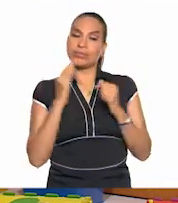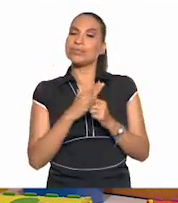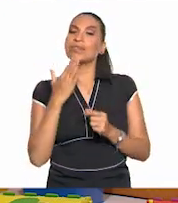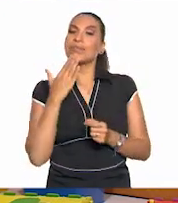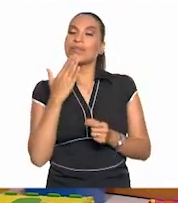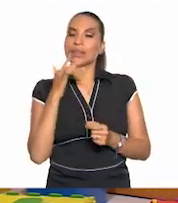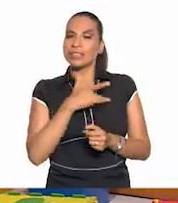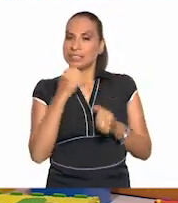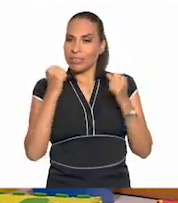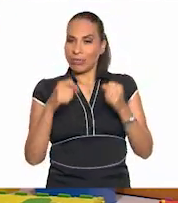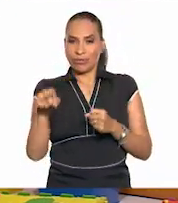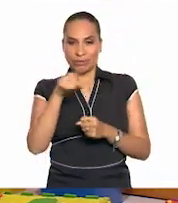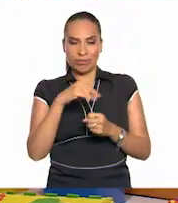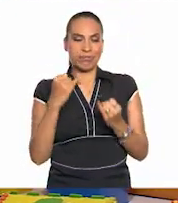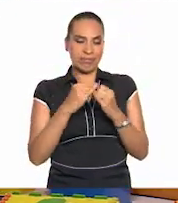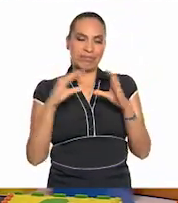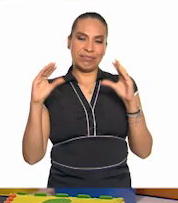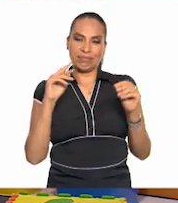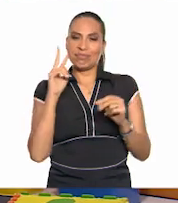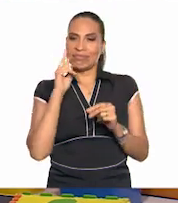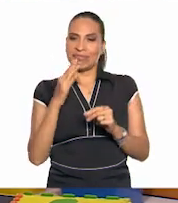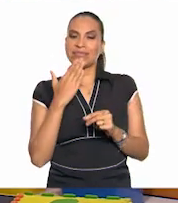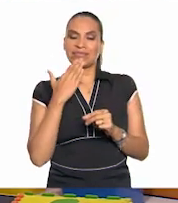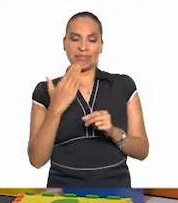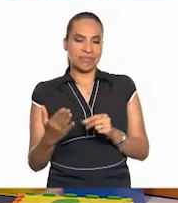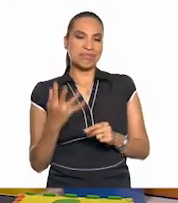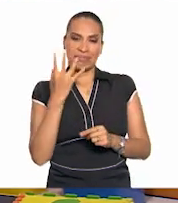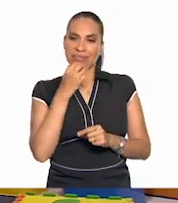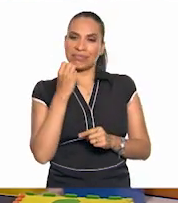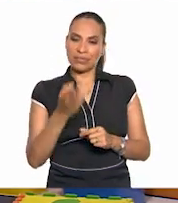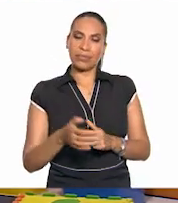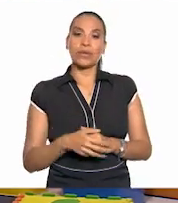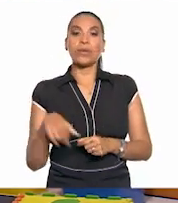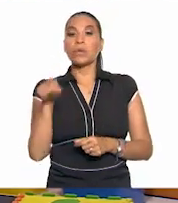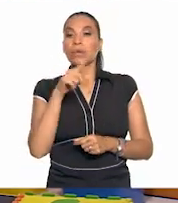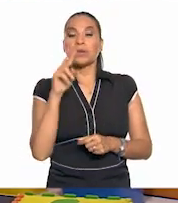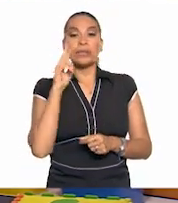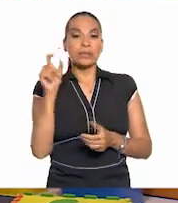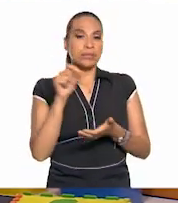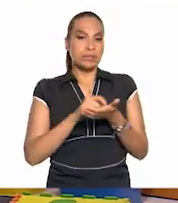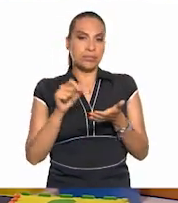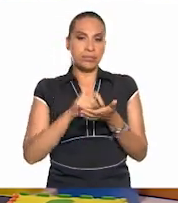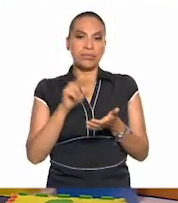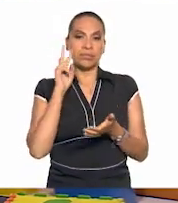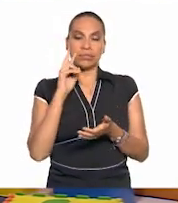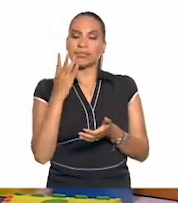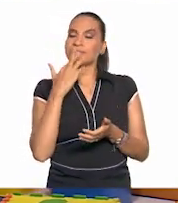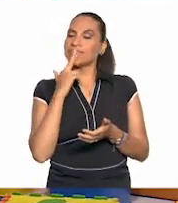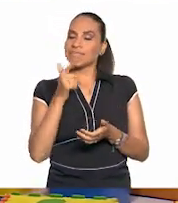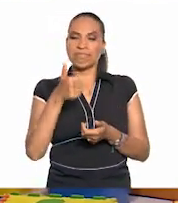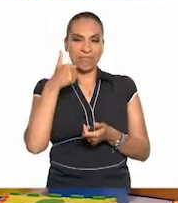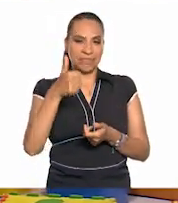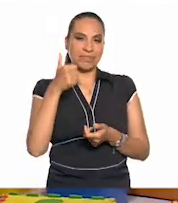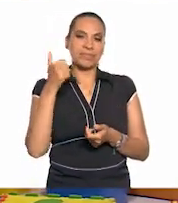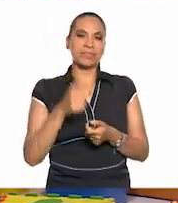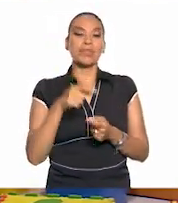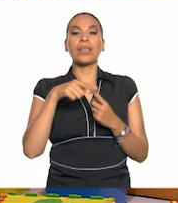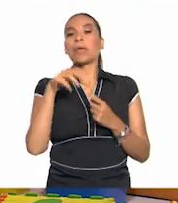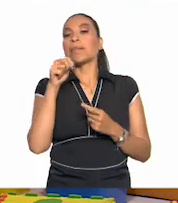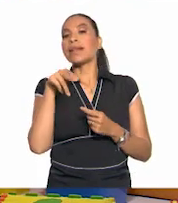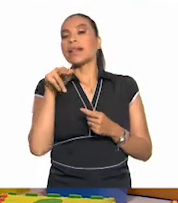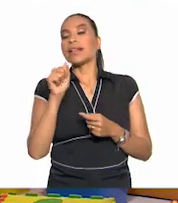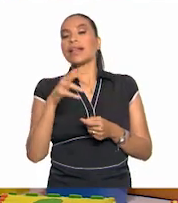bien, estoy segura que también sus títeres quedarán geniales. Ay, y que sus tomas de notas fueron las mejores. Mariana